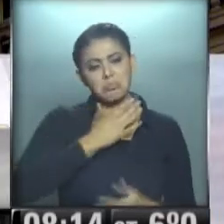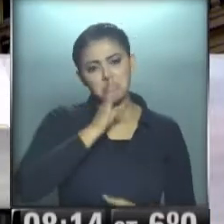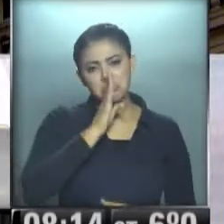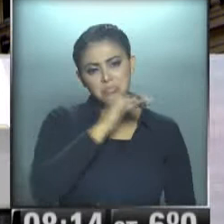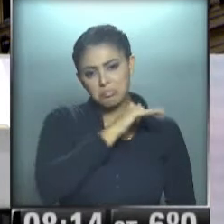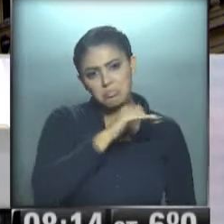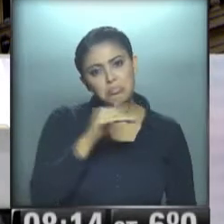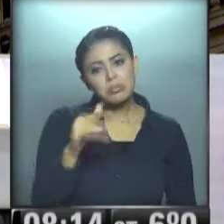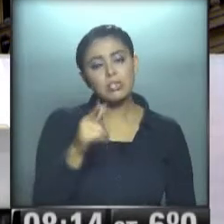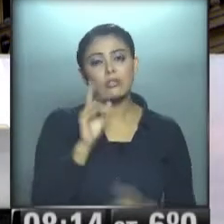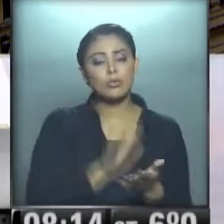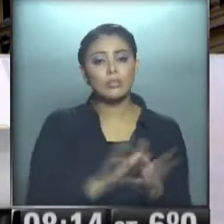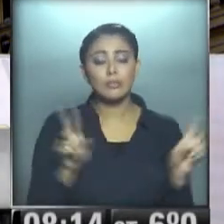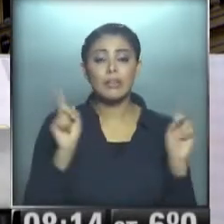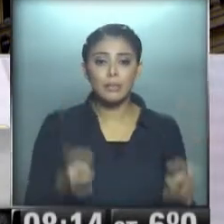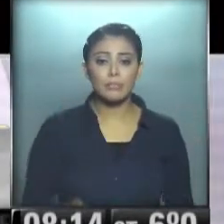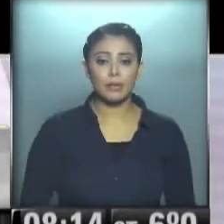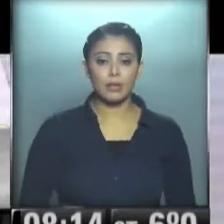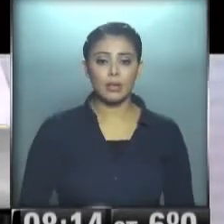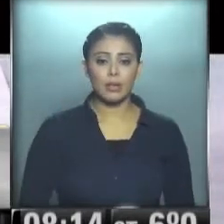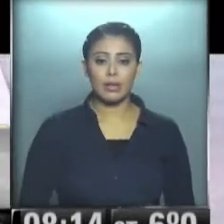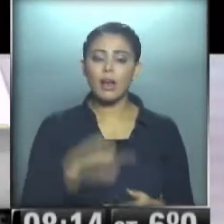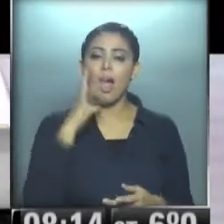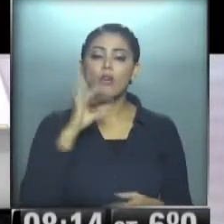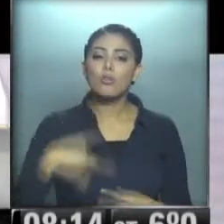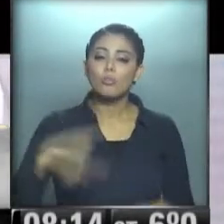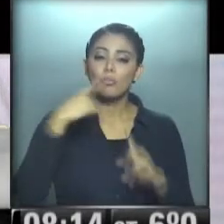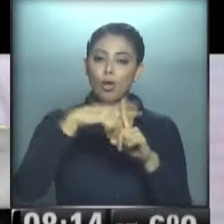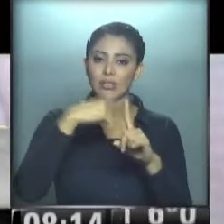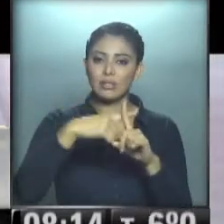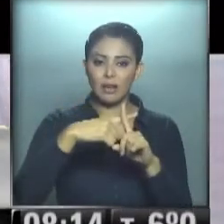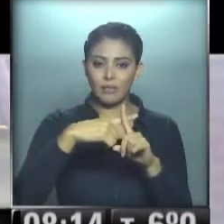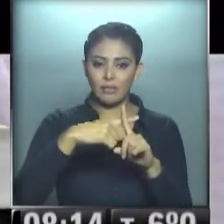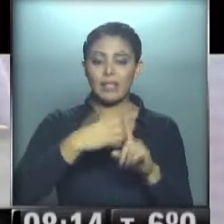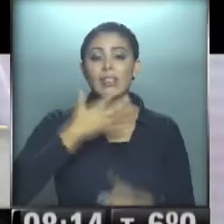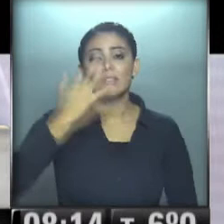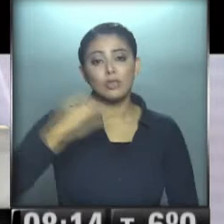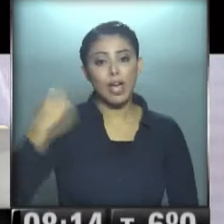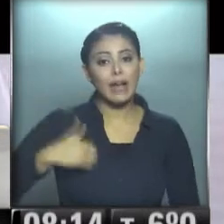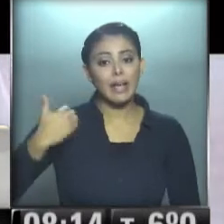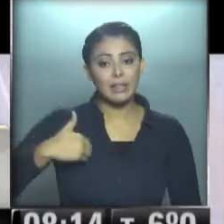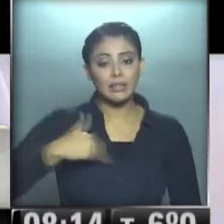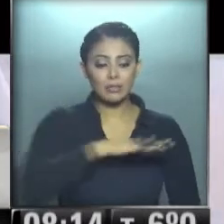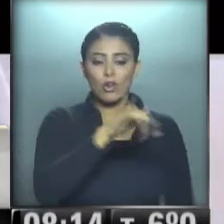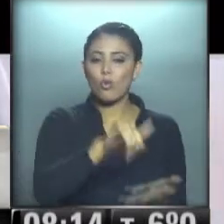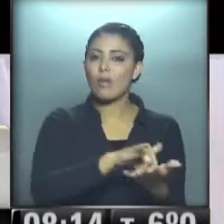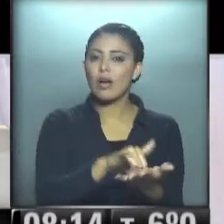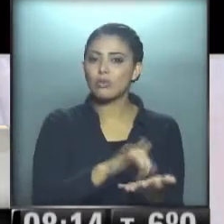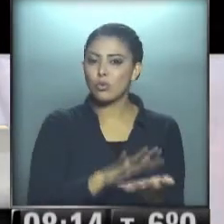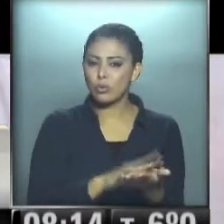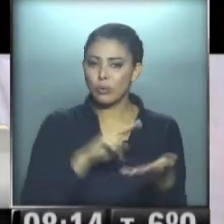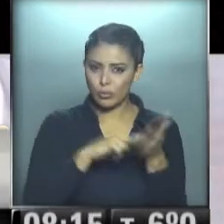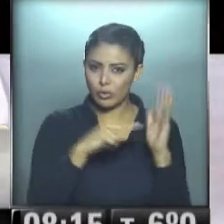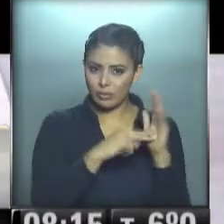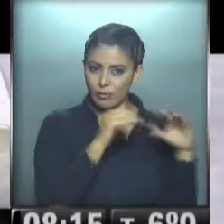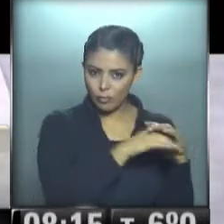con respecto a estos temas e inclusive tomó como signos positivos el posicionamiento que fue tomando argentina en nueva york con respecto a este conflicto